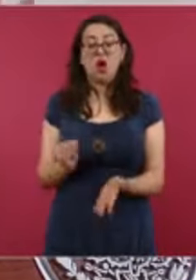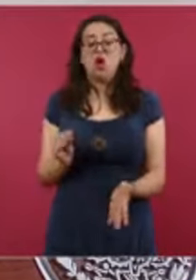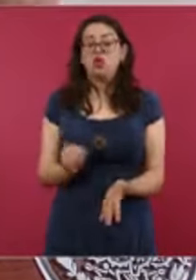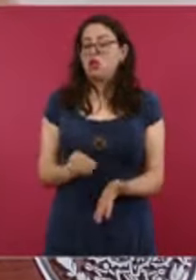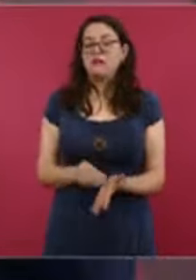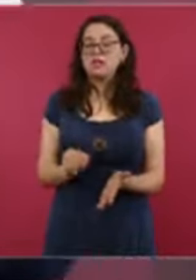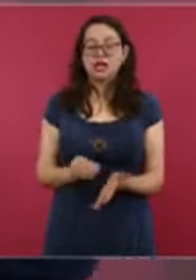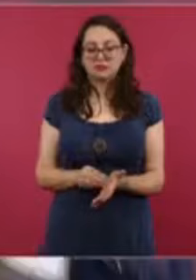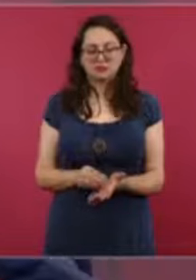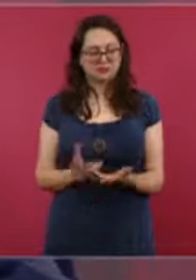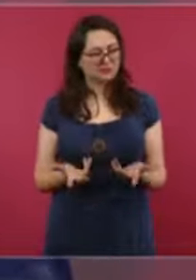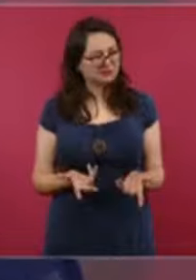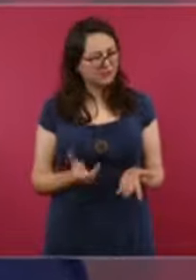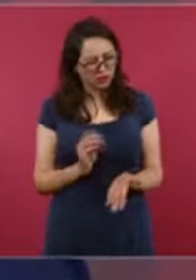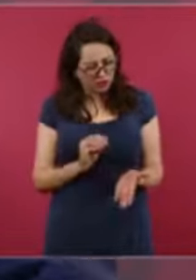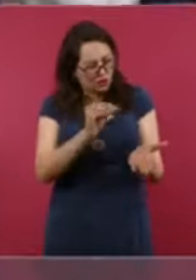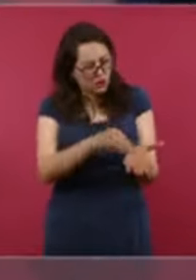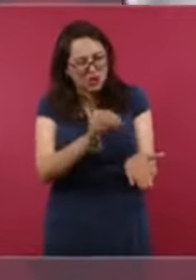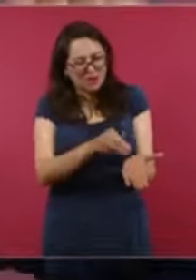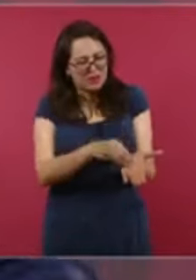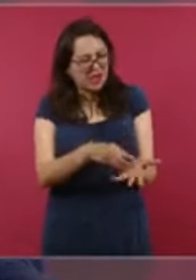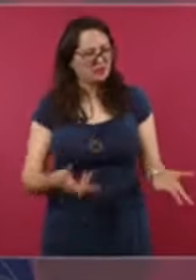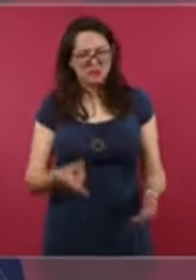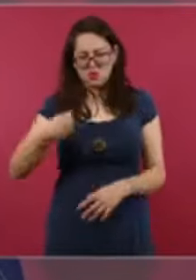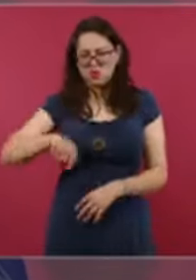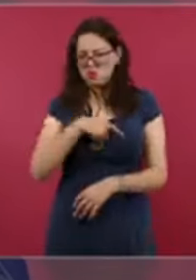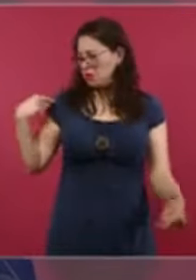Como si nosotros fuésemos iguales.